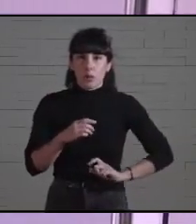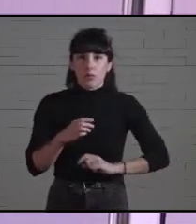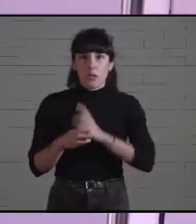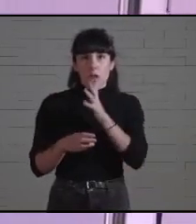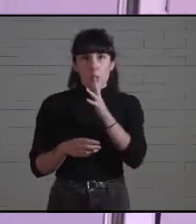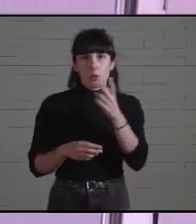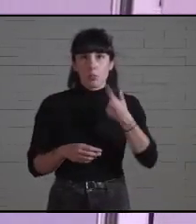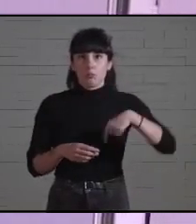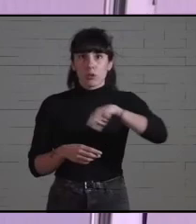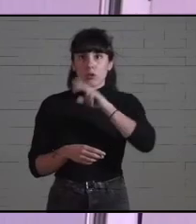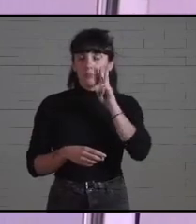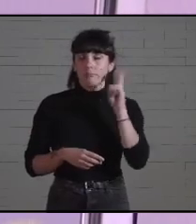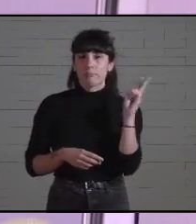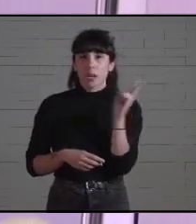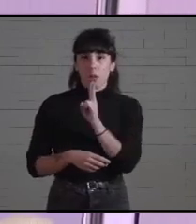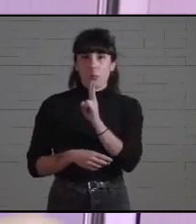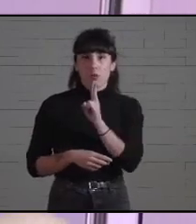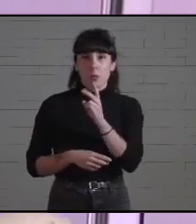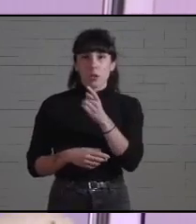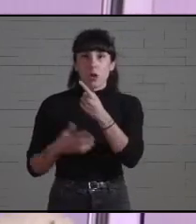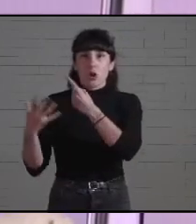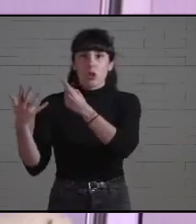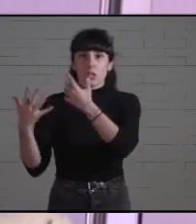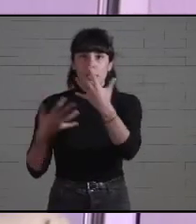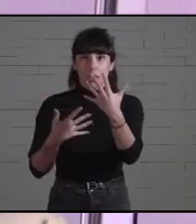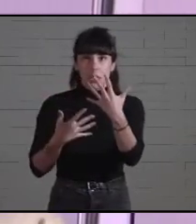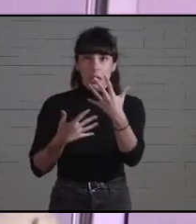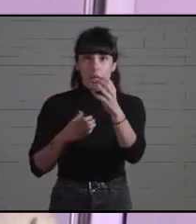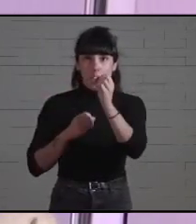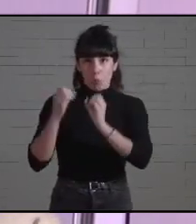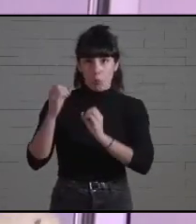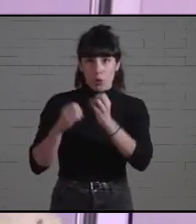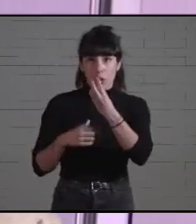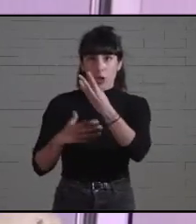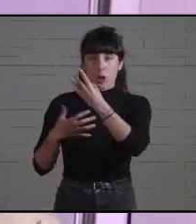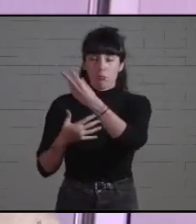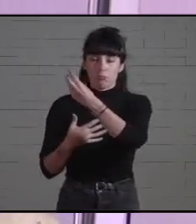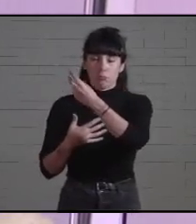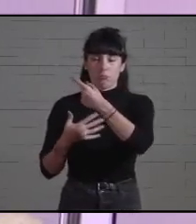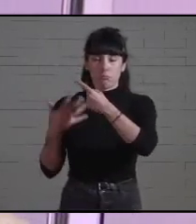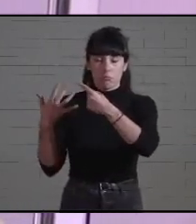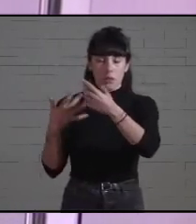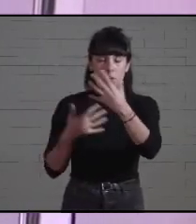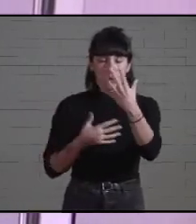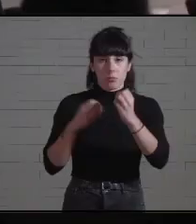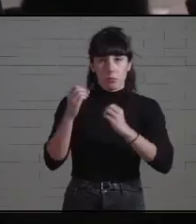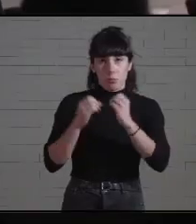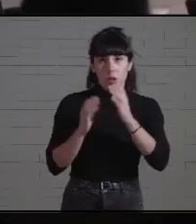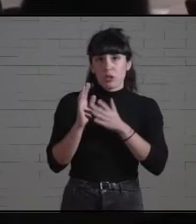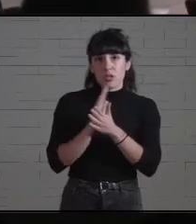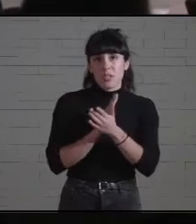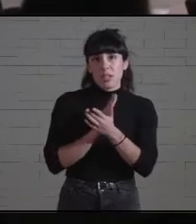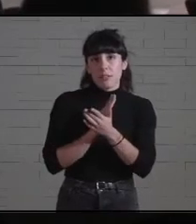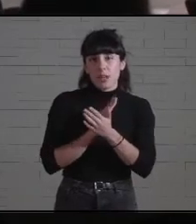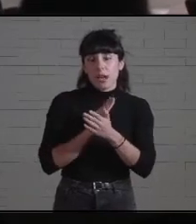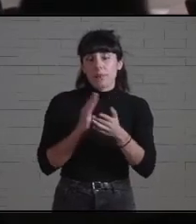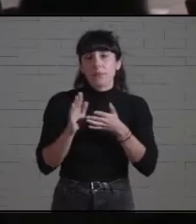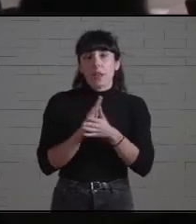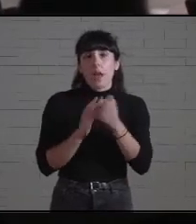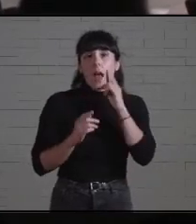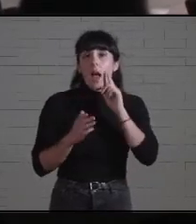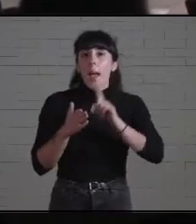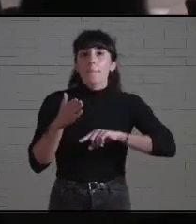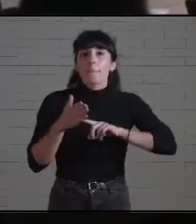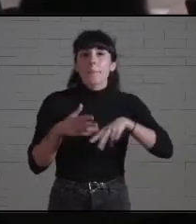el 65, el 80, el 58% con menores no llega a fin de mes, a pesar de ser